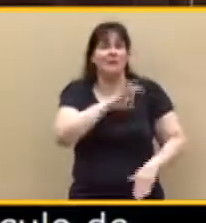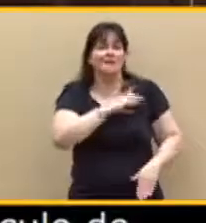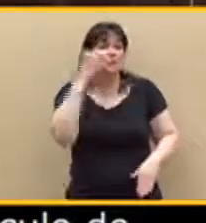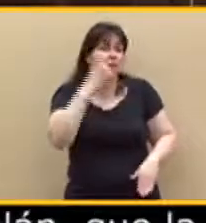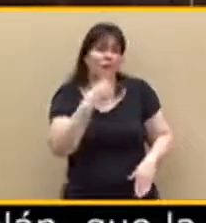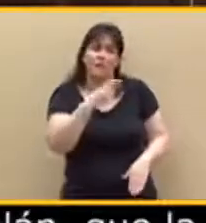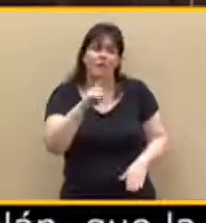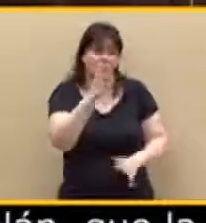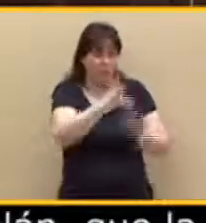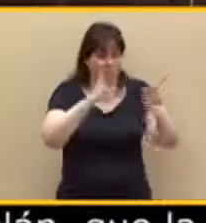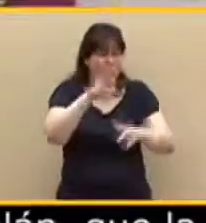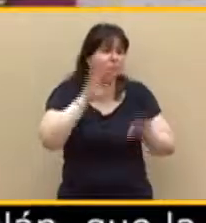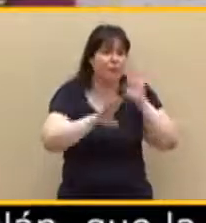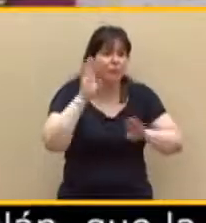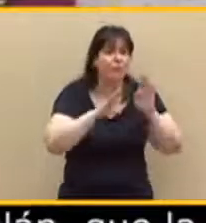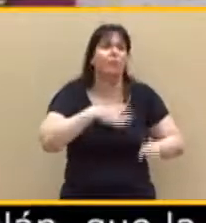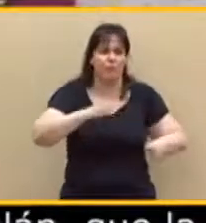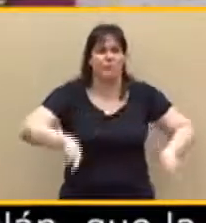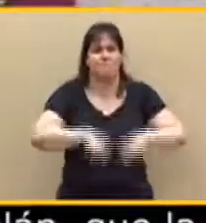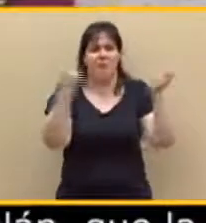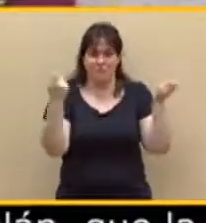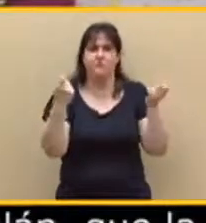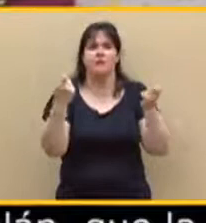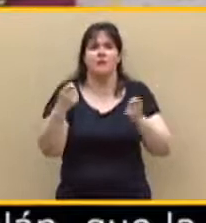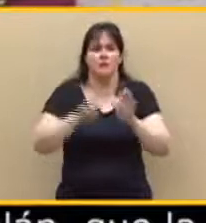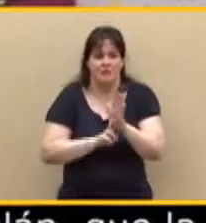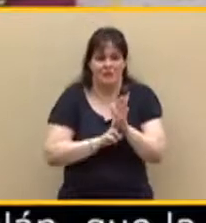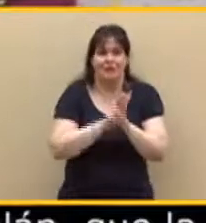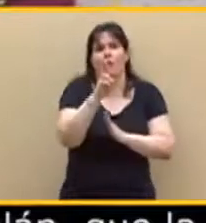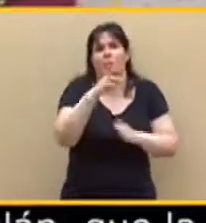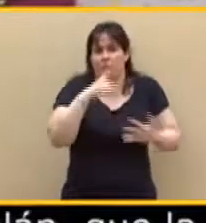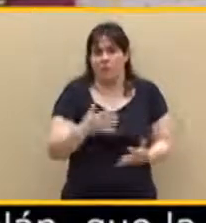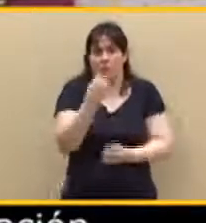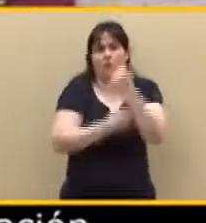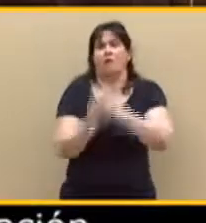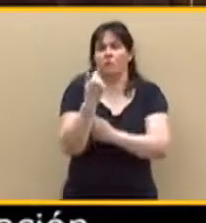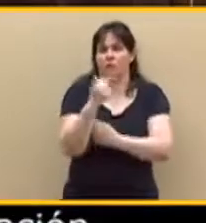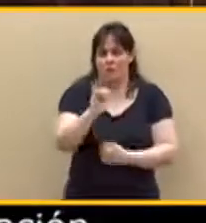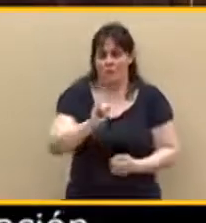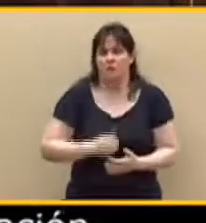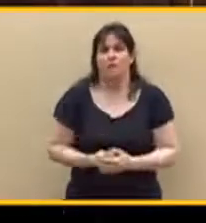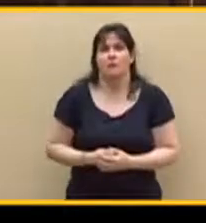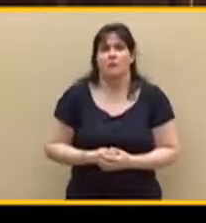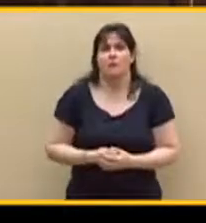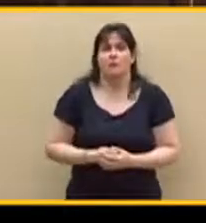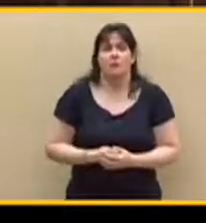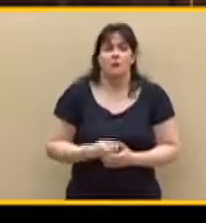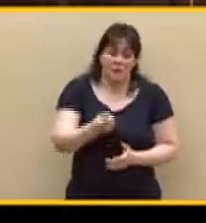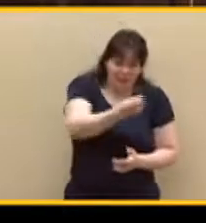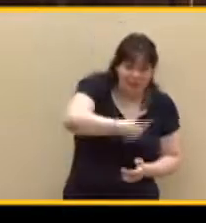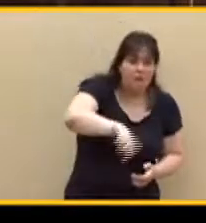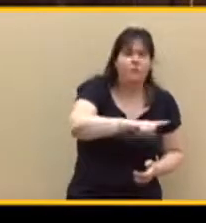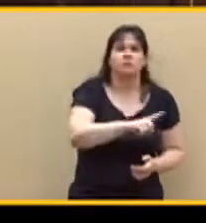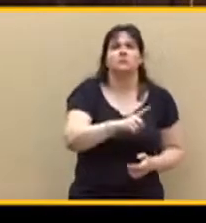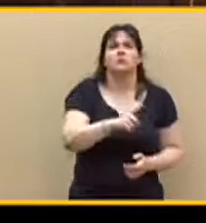truncar la incipiente recuperación económica. Ustedes, además, nos han intentado